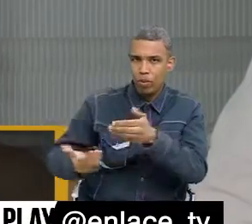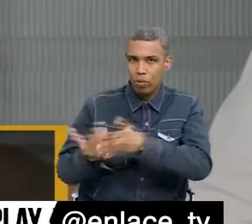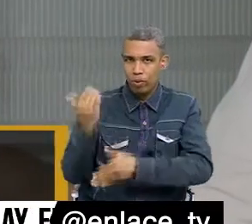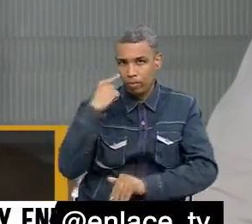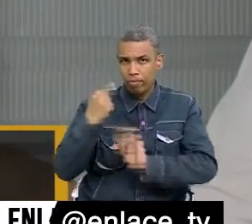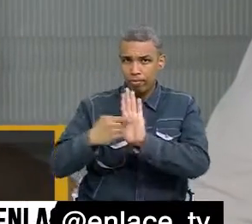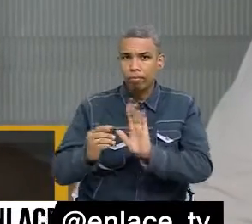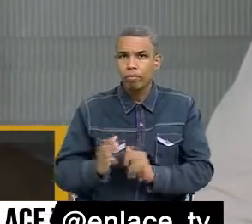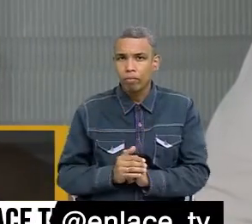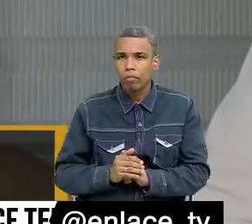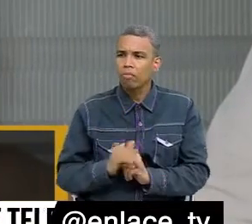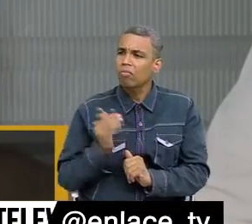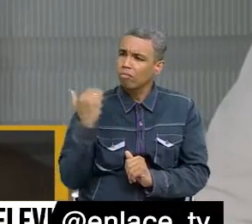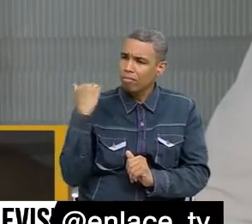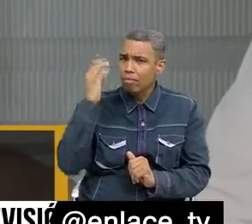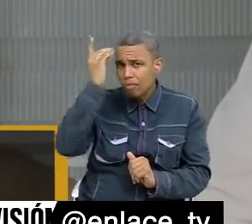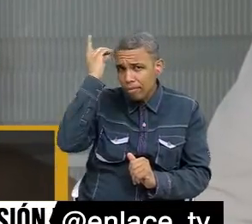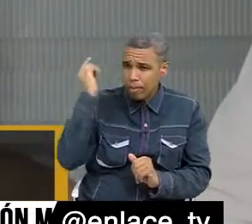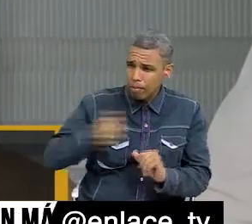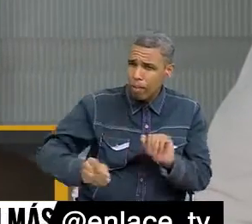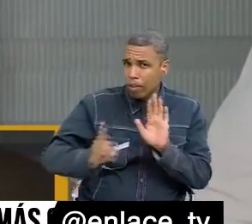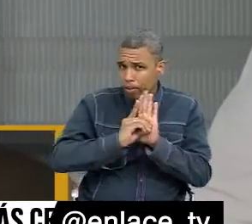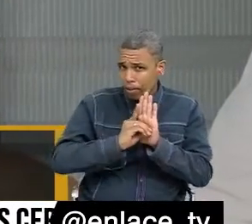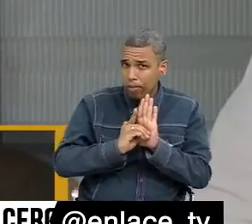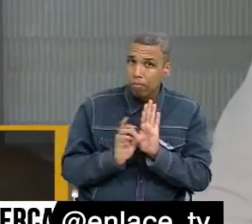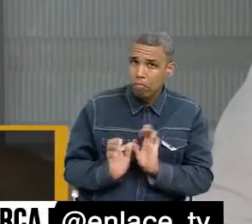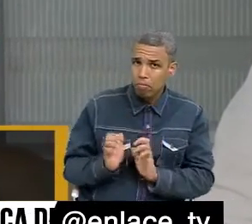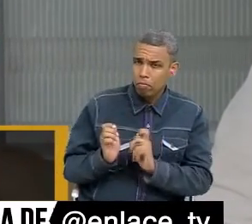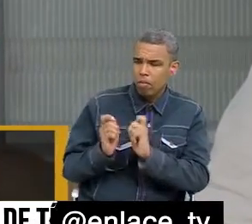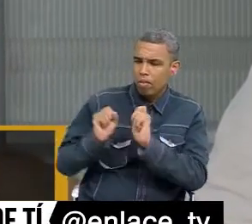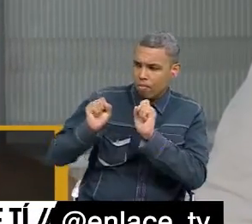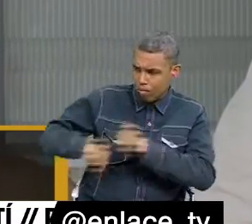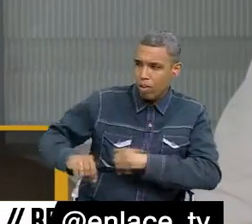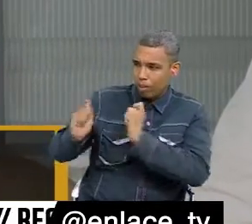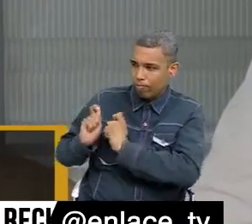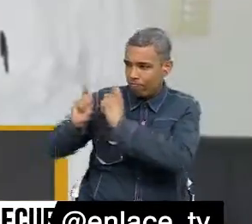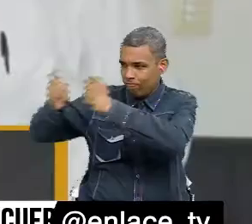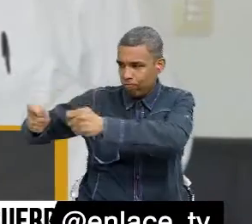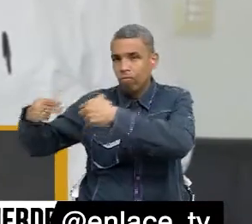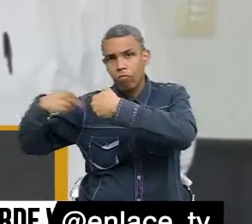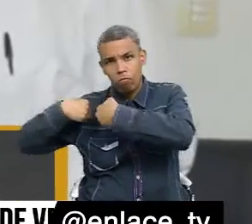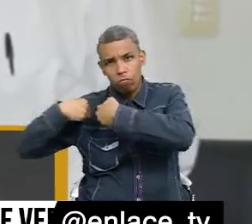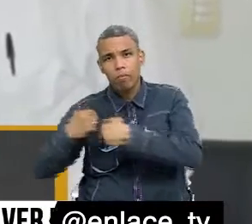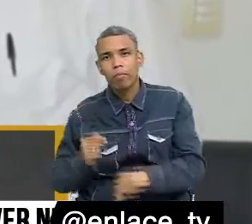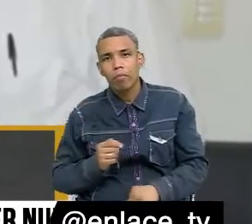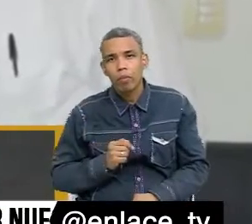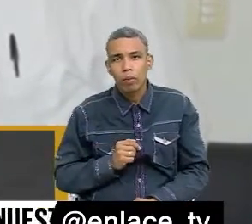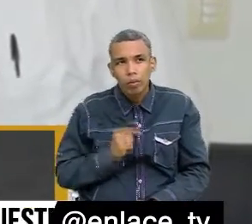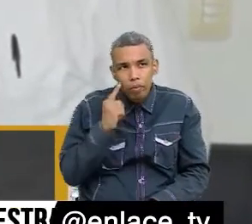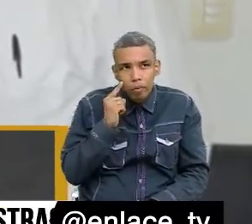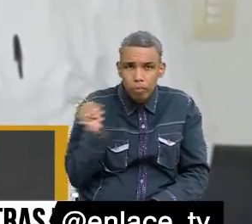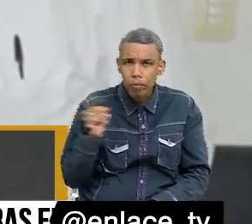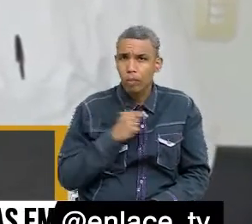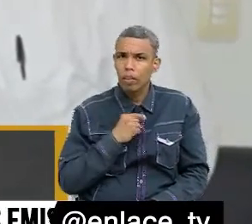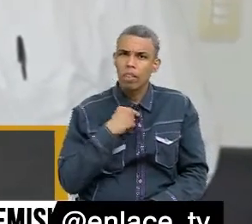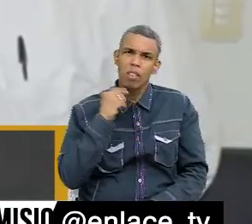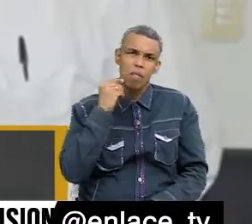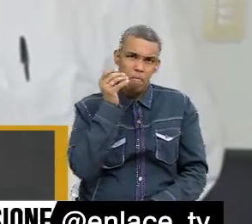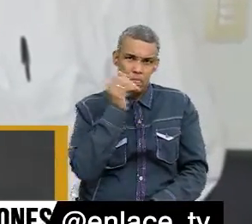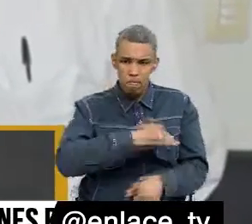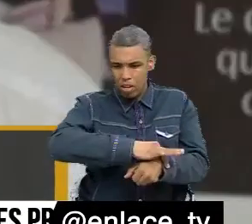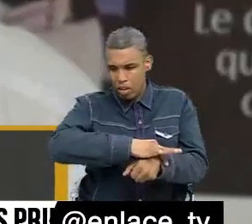decreto 190, nombramos al doctor Ernesto Vera, un señor médico, ingeniero industrial que viene